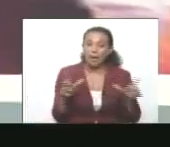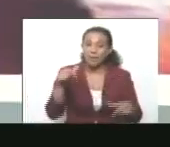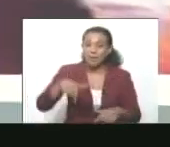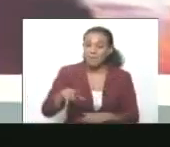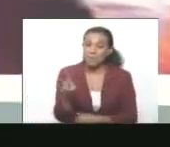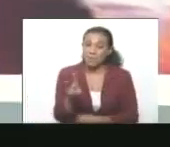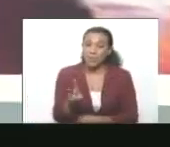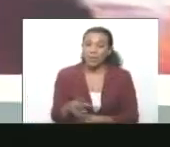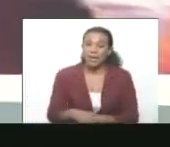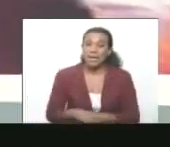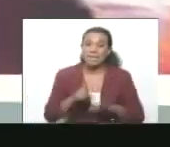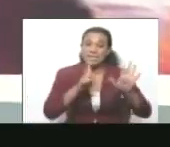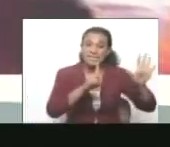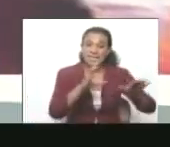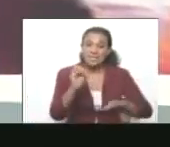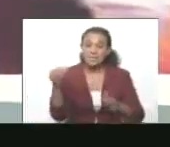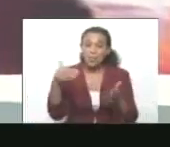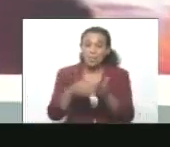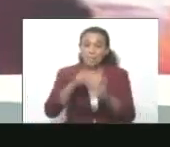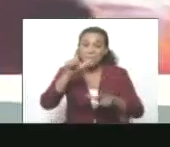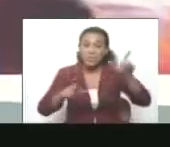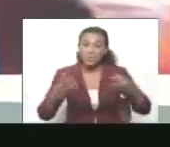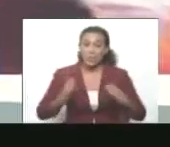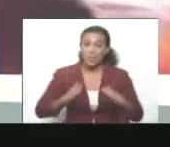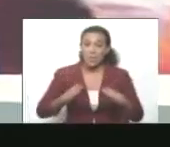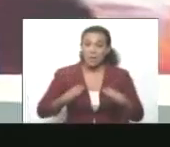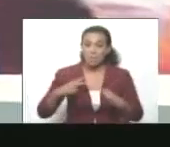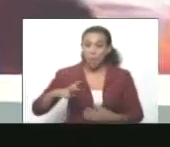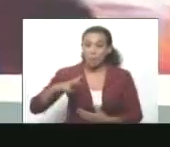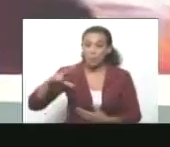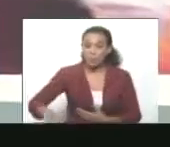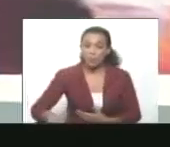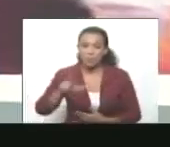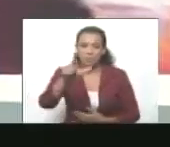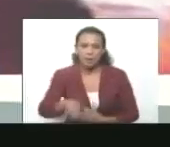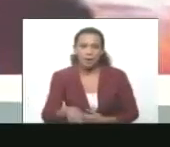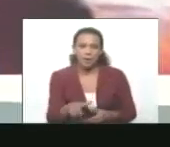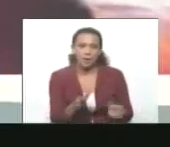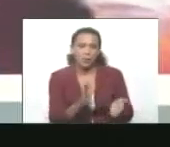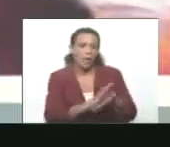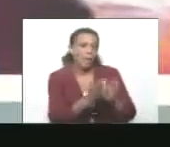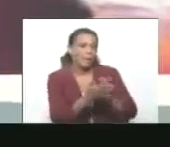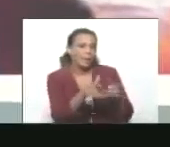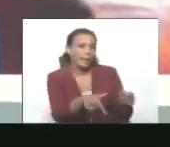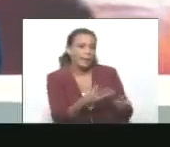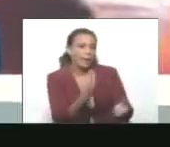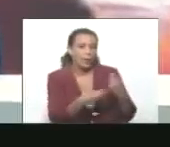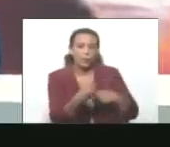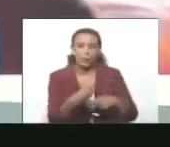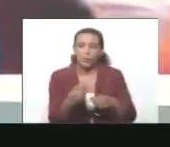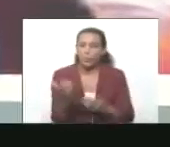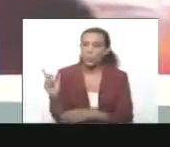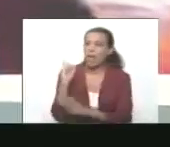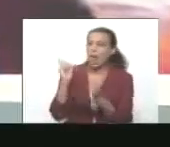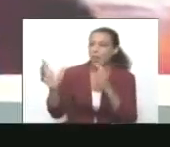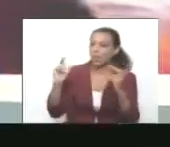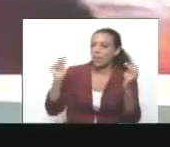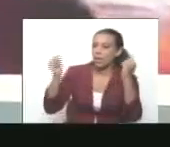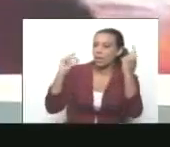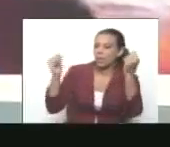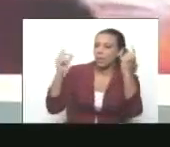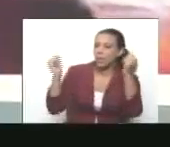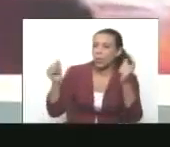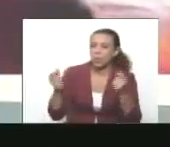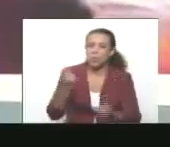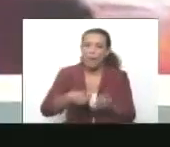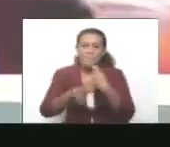Venezuela, 600.000 portugueses. Donde vayas hay un portugués, una arepera, una discoteca, un